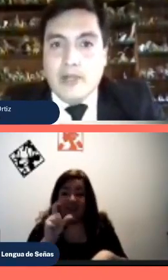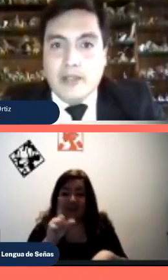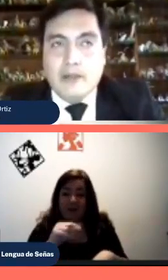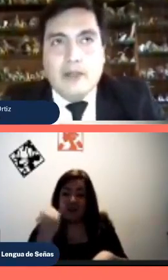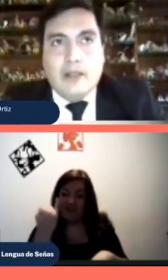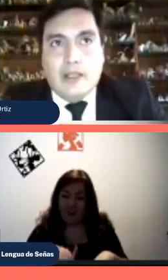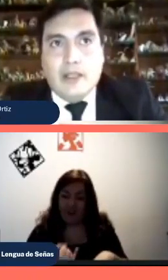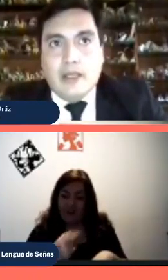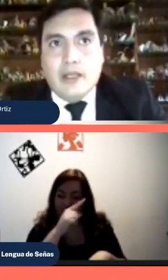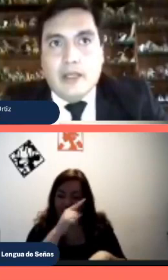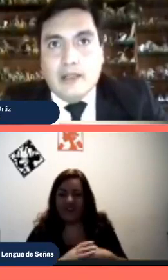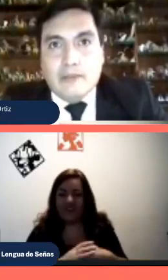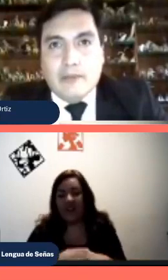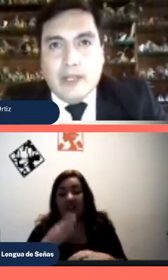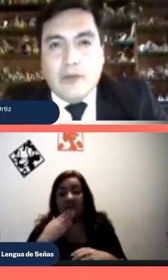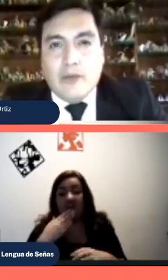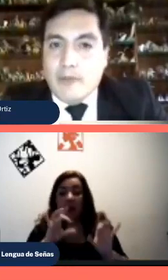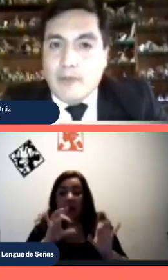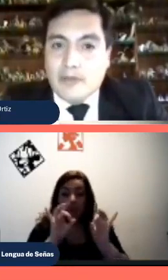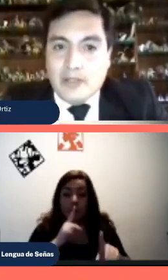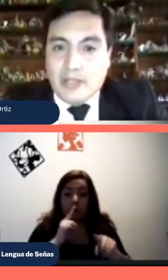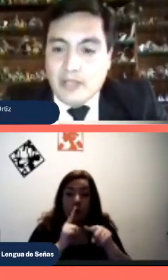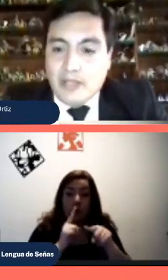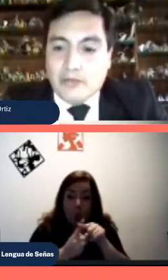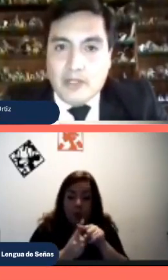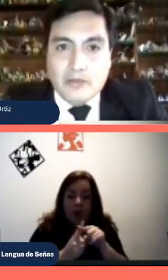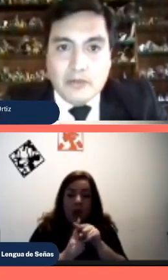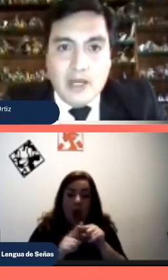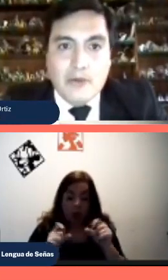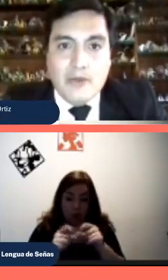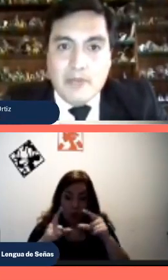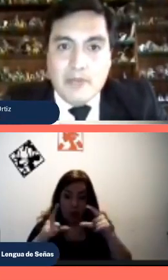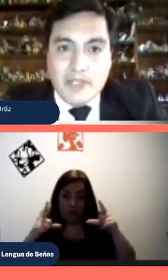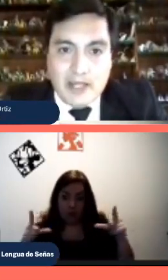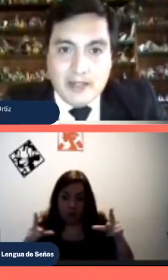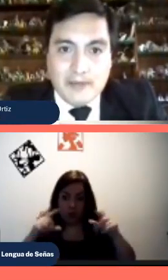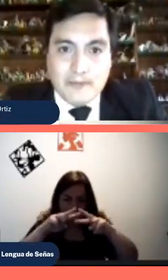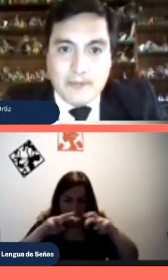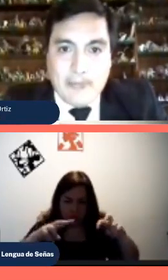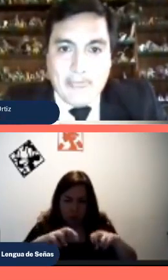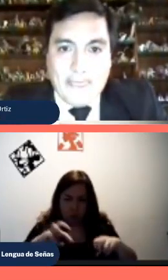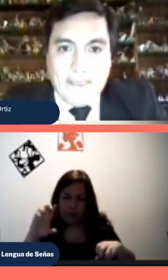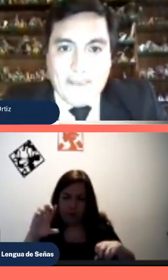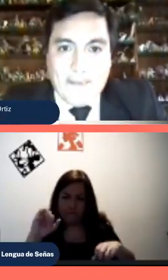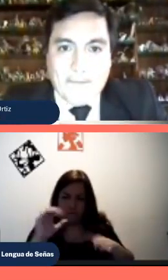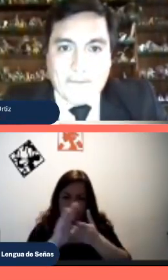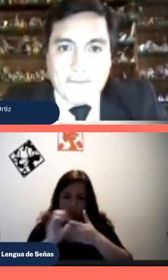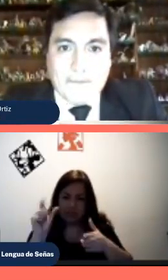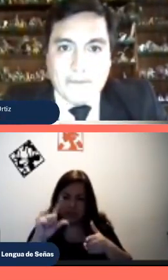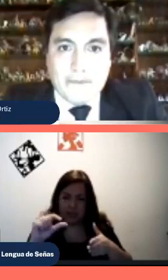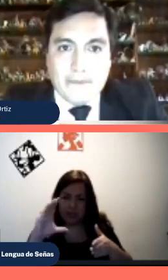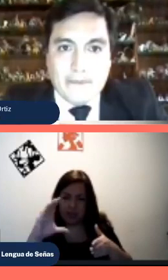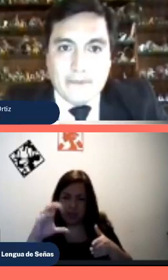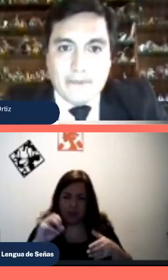nombre al descubrimiento que se hizo de dinosaurio en Pichasca.